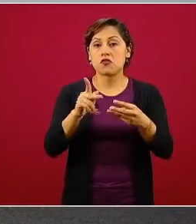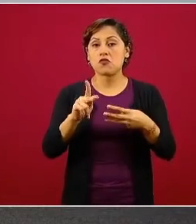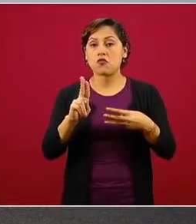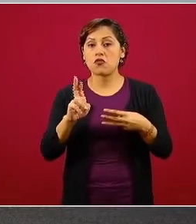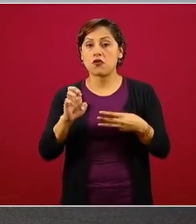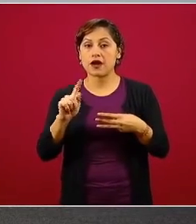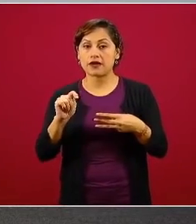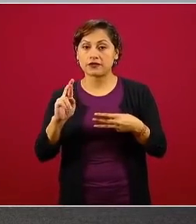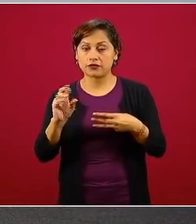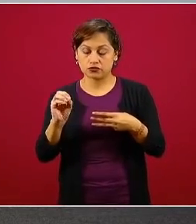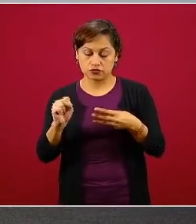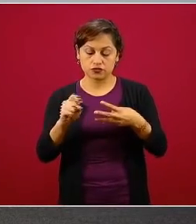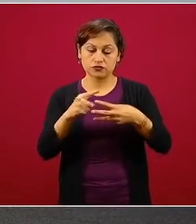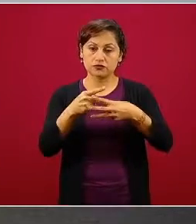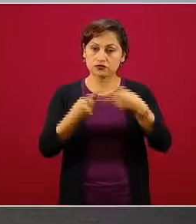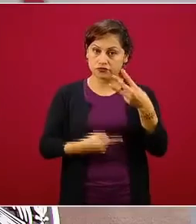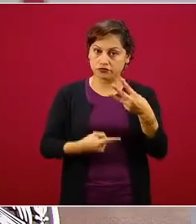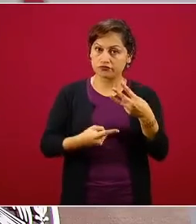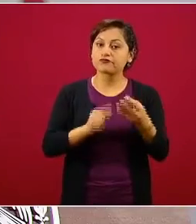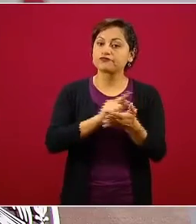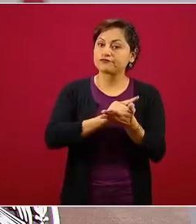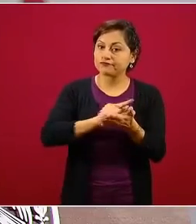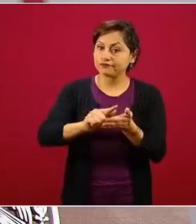Desde hace tiempo,